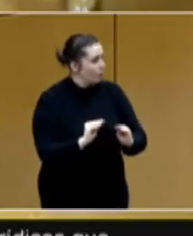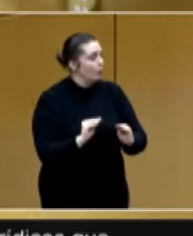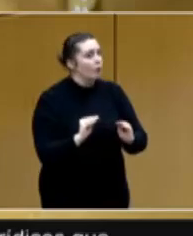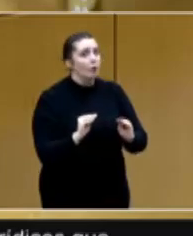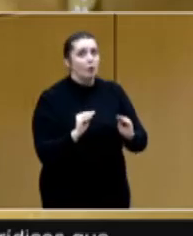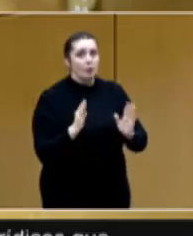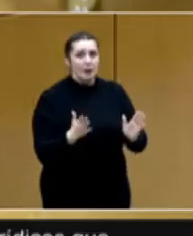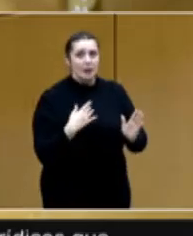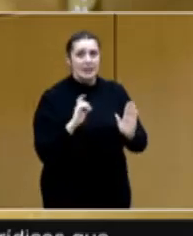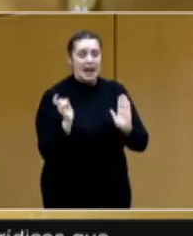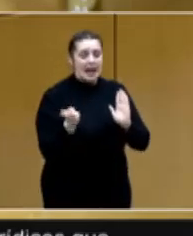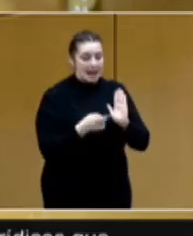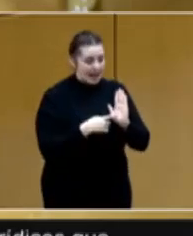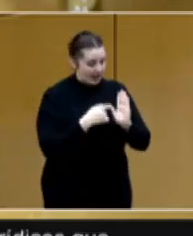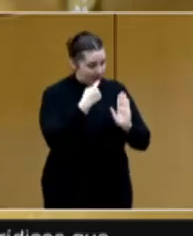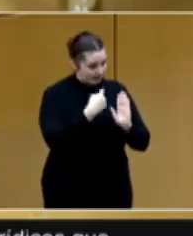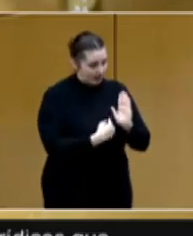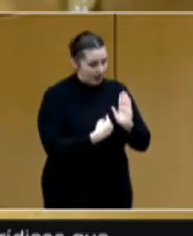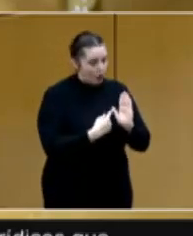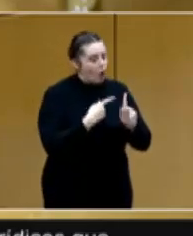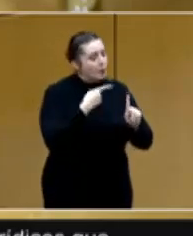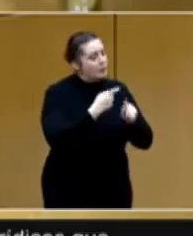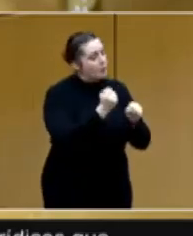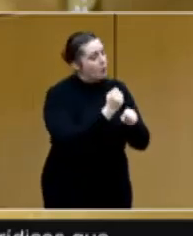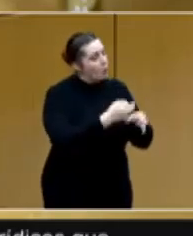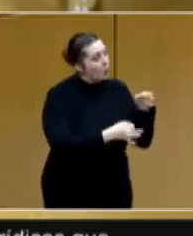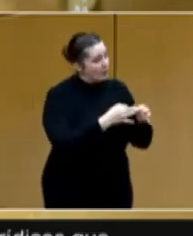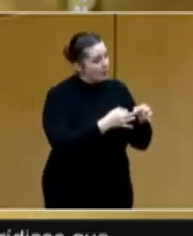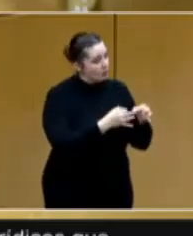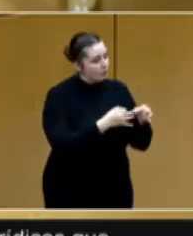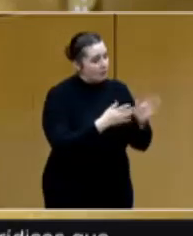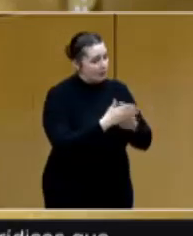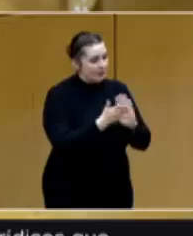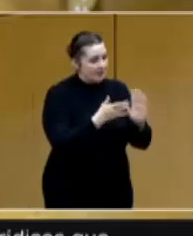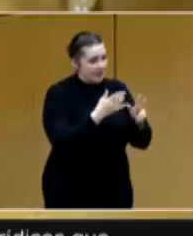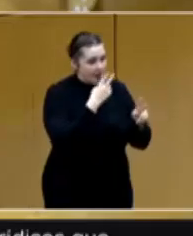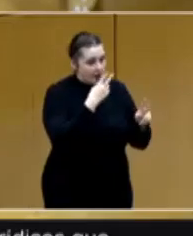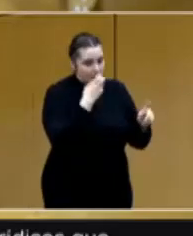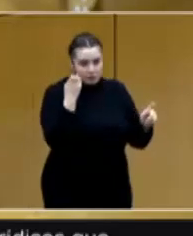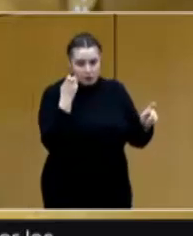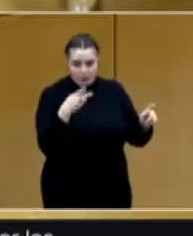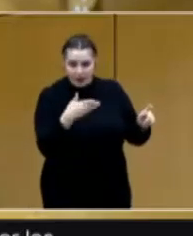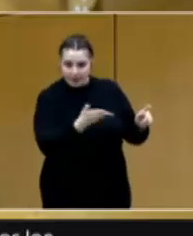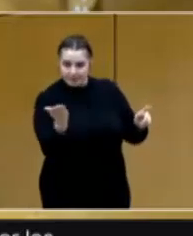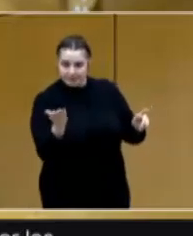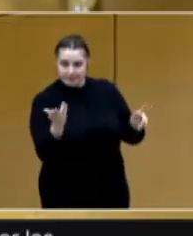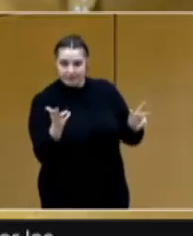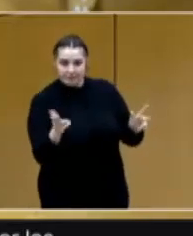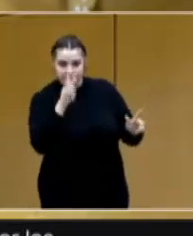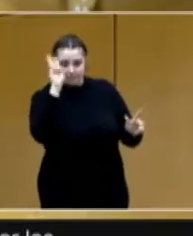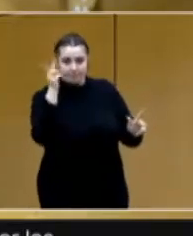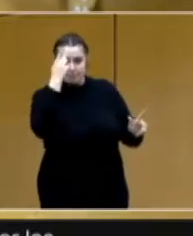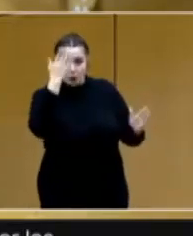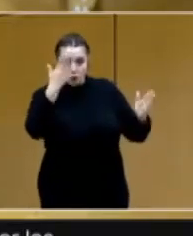esa ley dirigida a estos operadores jurídicos De nada vale Si no tenemos todo todo un cambio de mentalidad